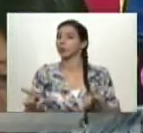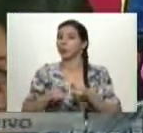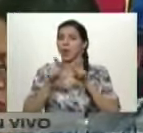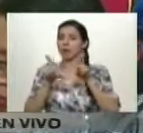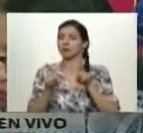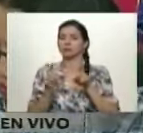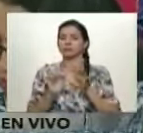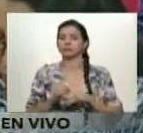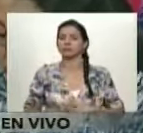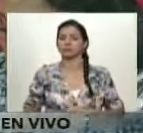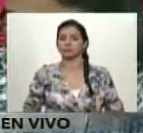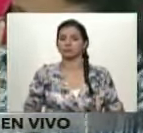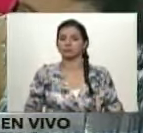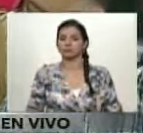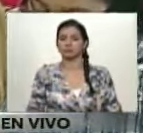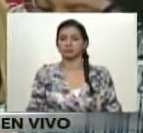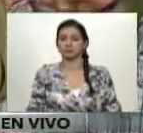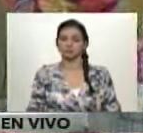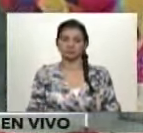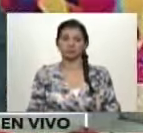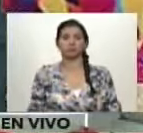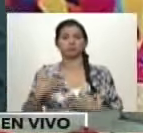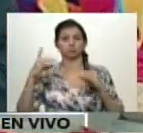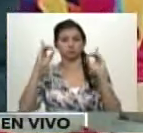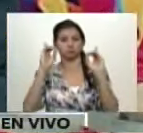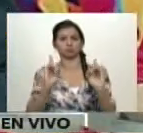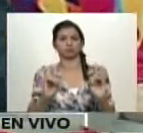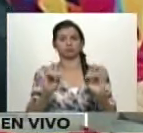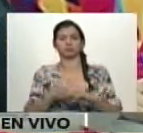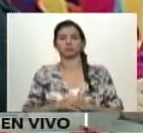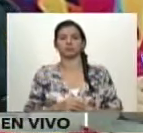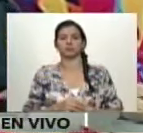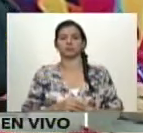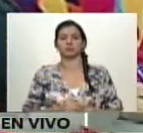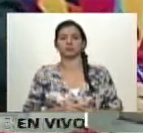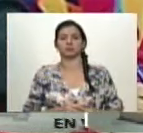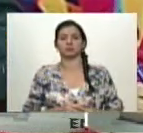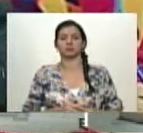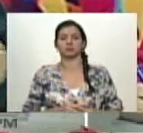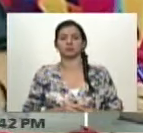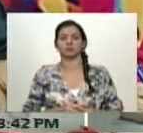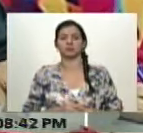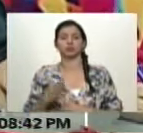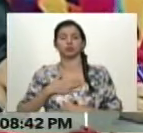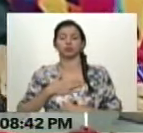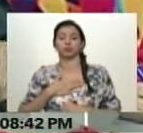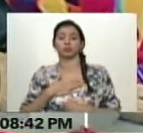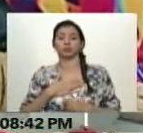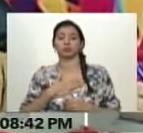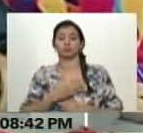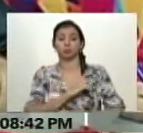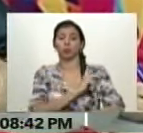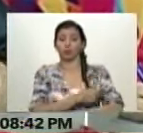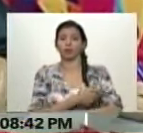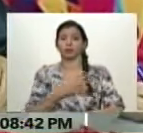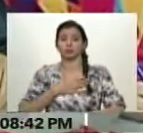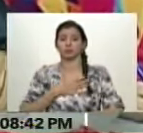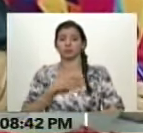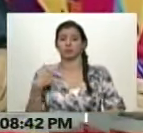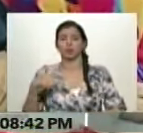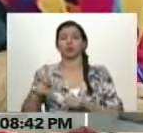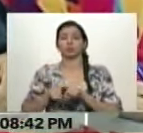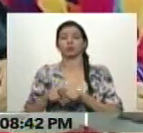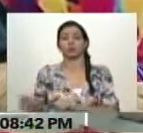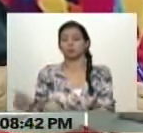Igualmente, he decidido con las facultades que tengo como presidente del partido y que ustedes me